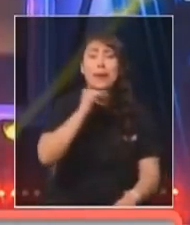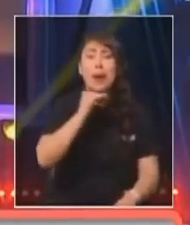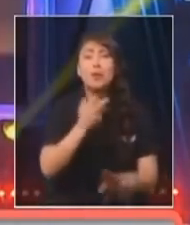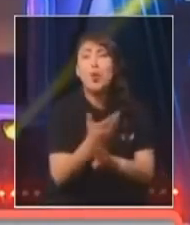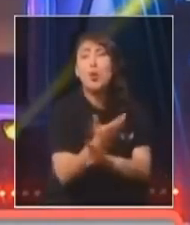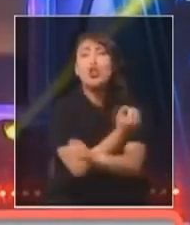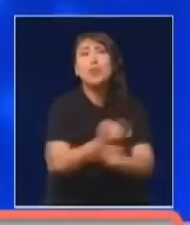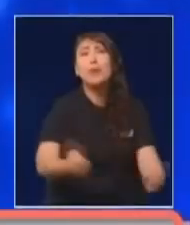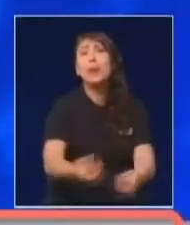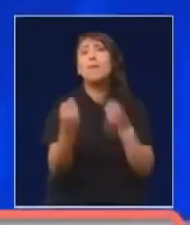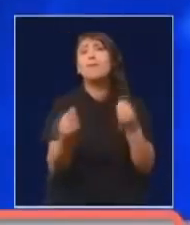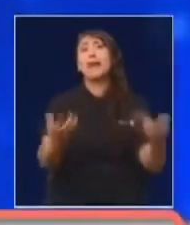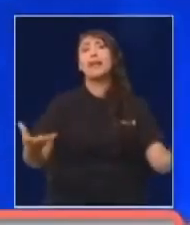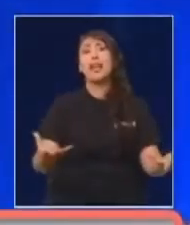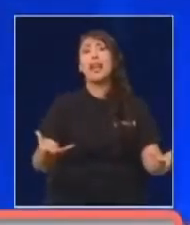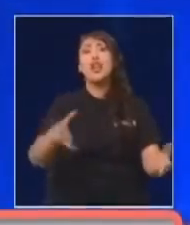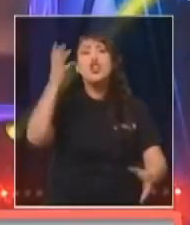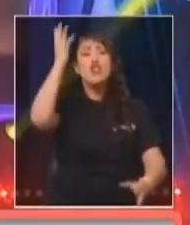rápido, weón. ¿Qué te pasa?